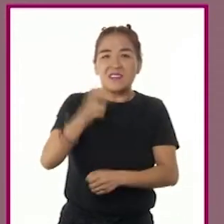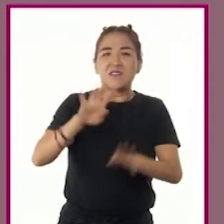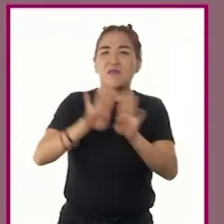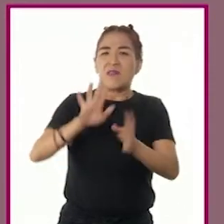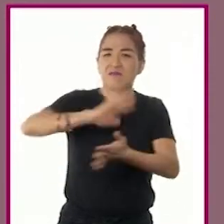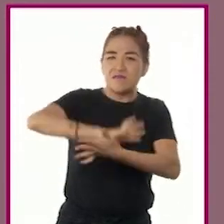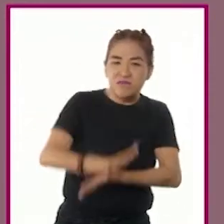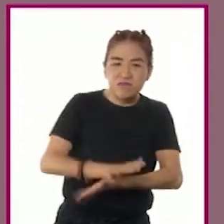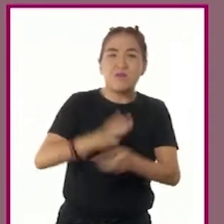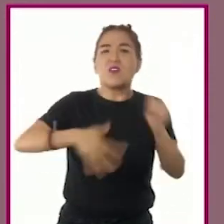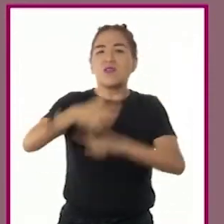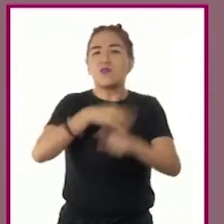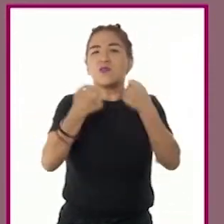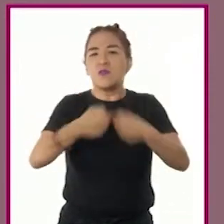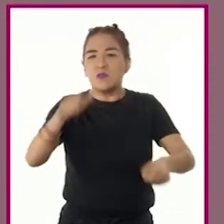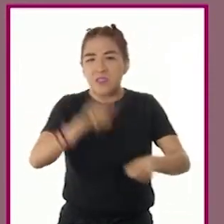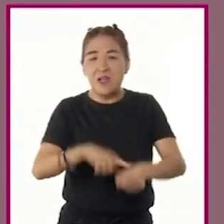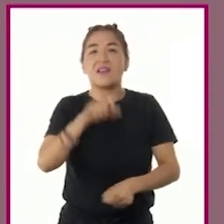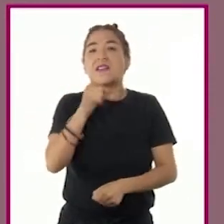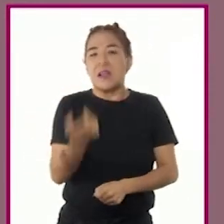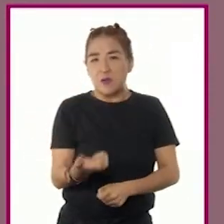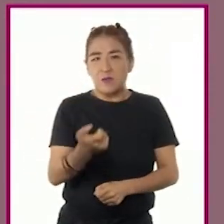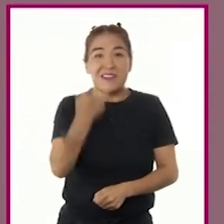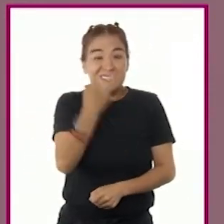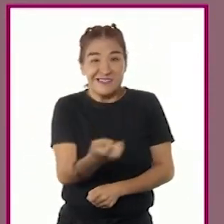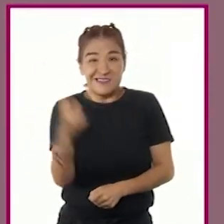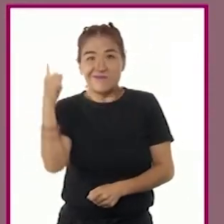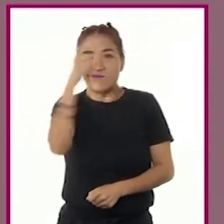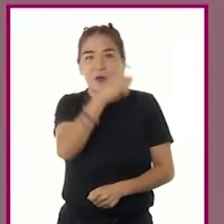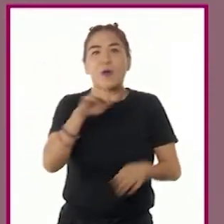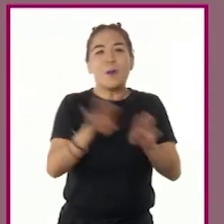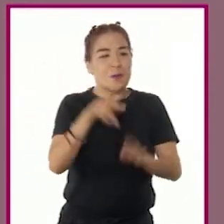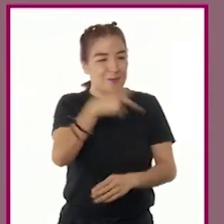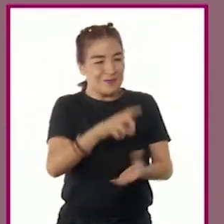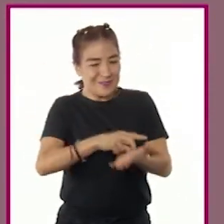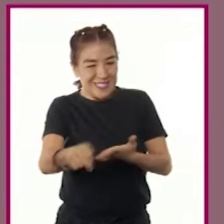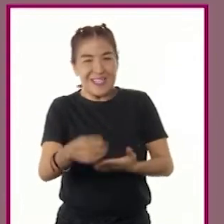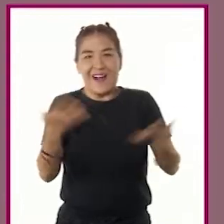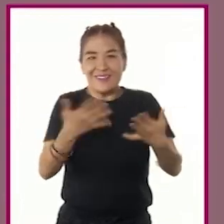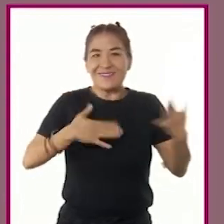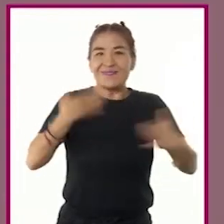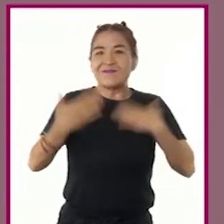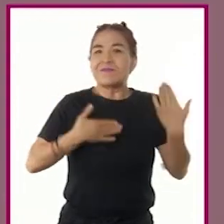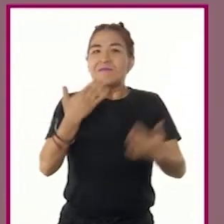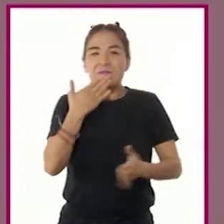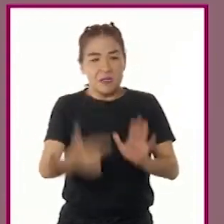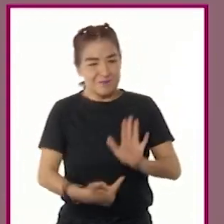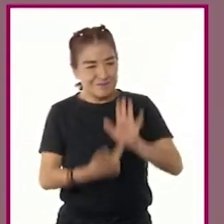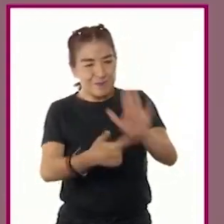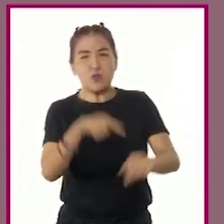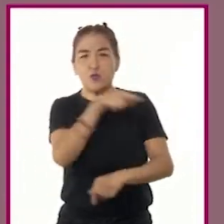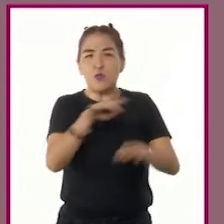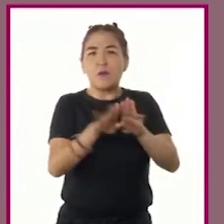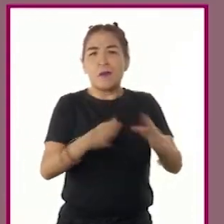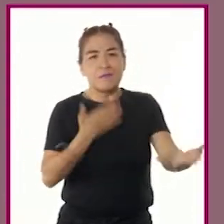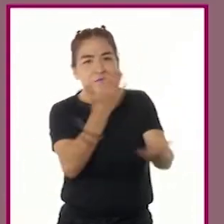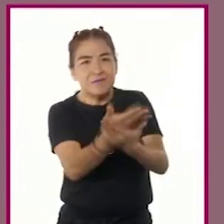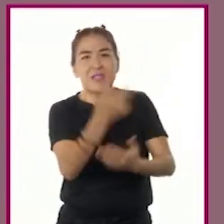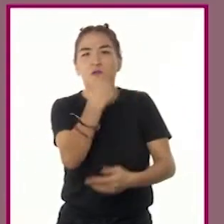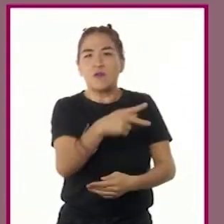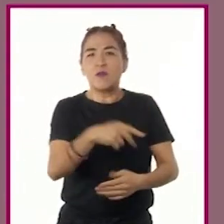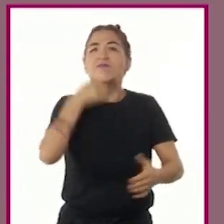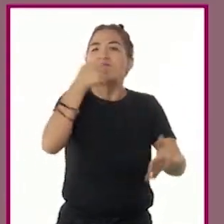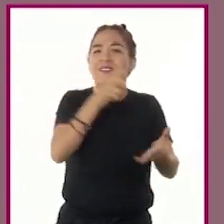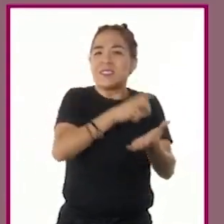ámbitos social y económico, lo cual dificulta el goce de sus derechos y la visibilidad de sus exigencias.